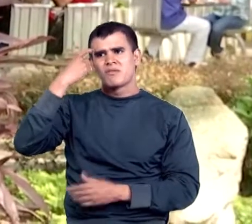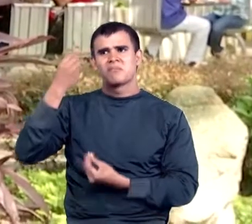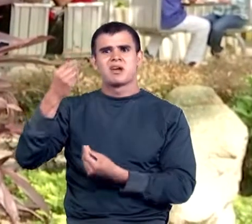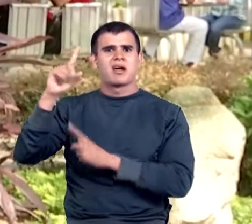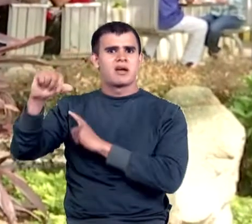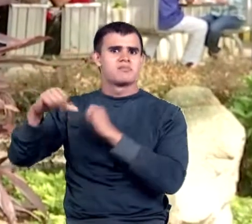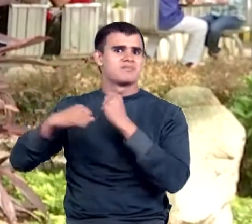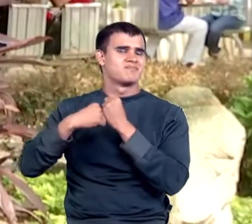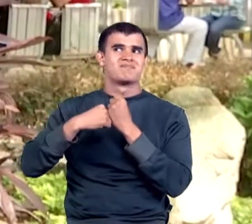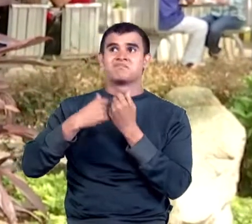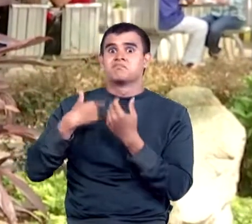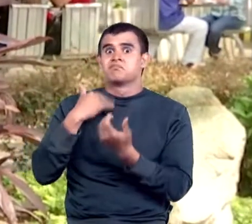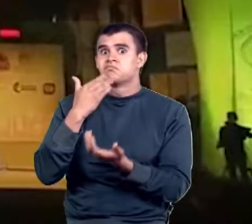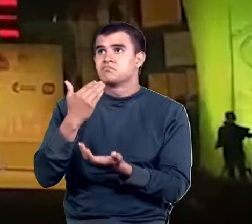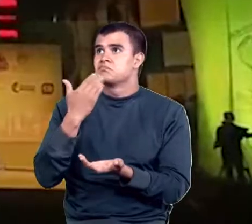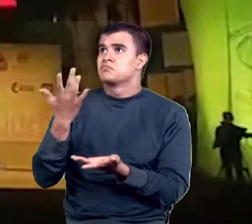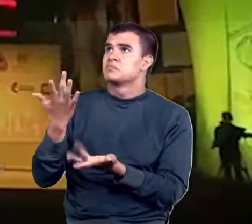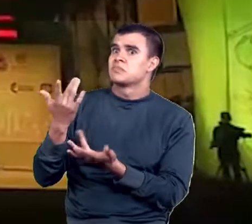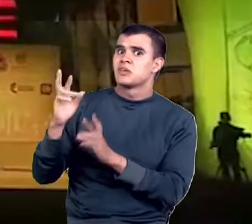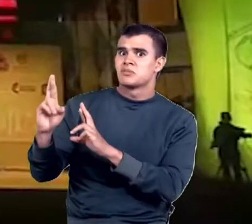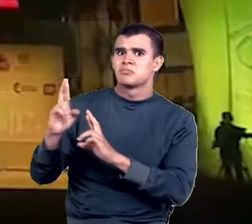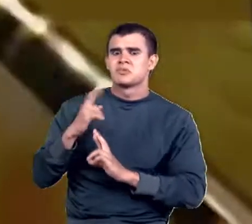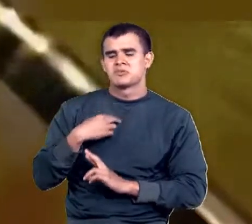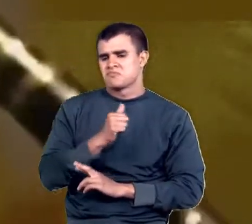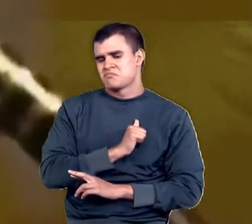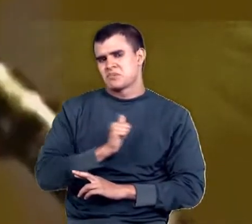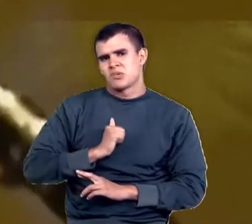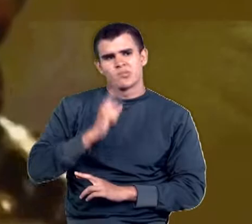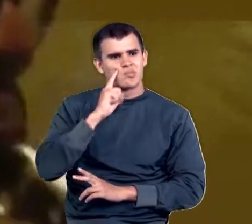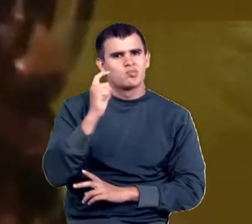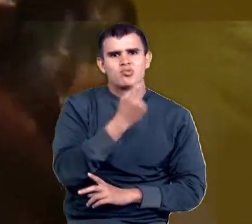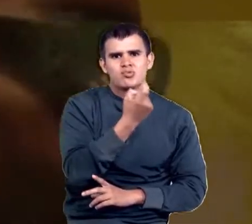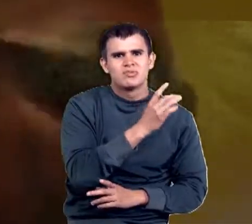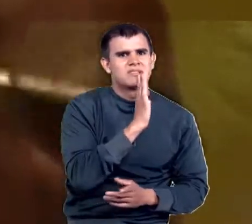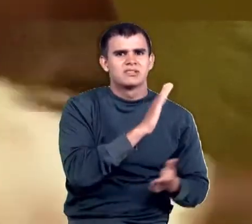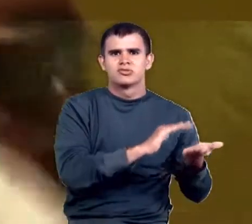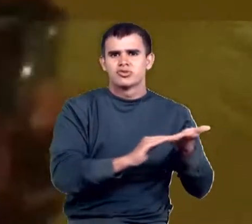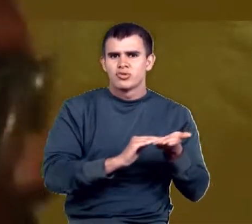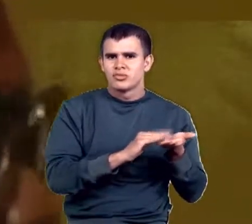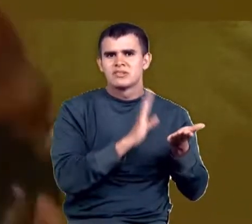muy tarde, entonces uno no sabe si lo van a apoyar, entonces toca aquí rebuscarse. Esta lengua de